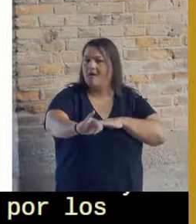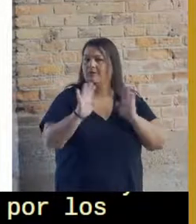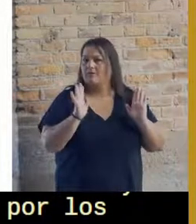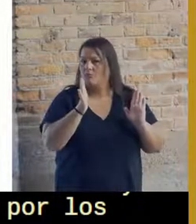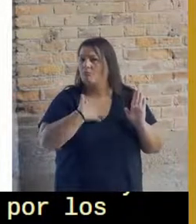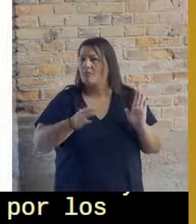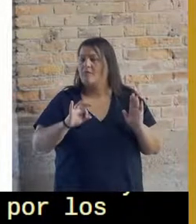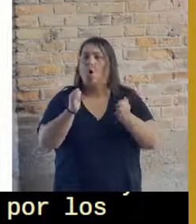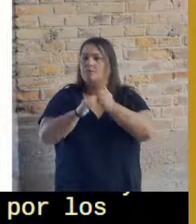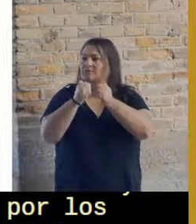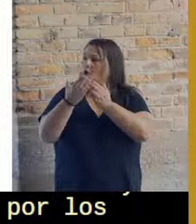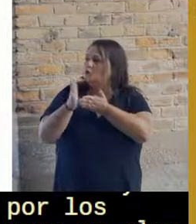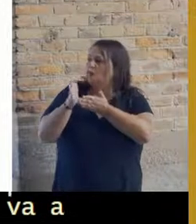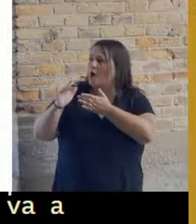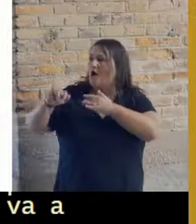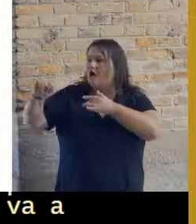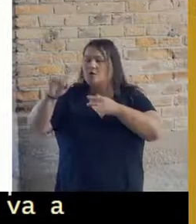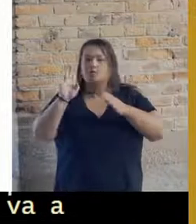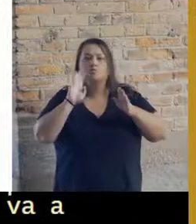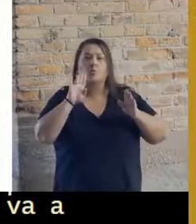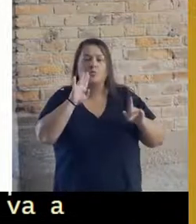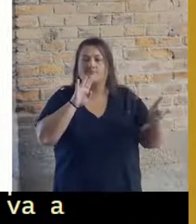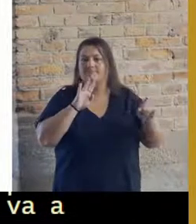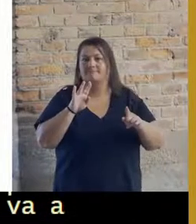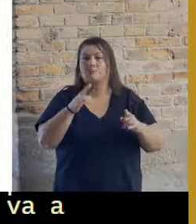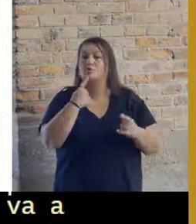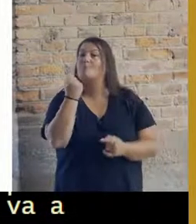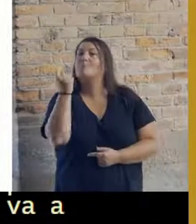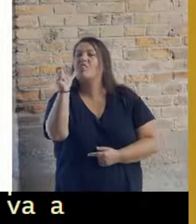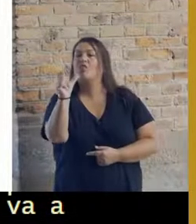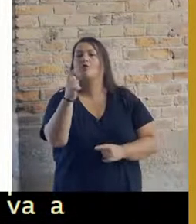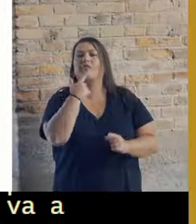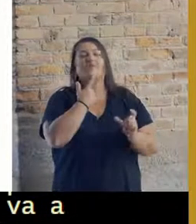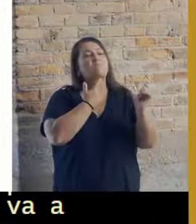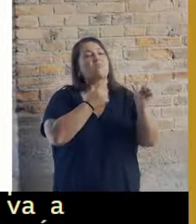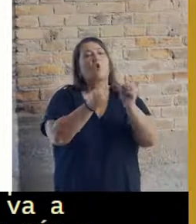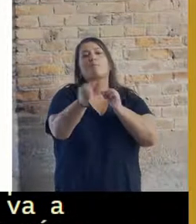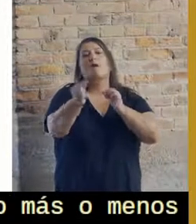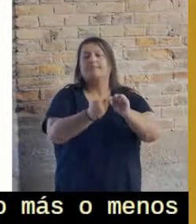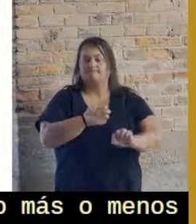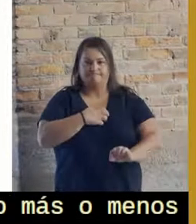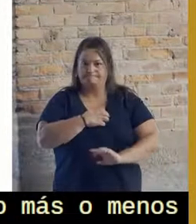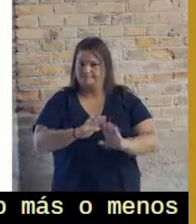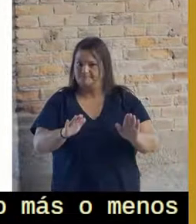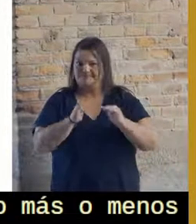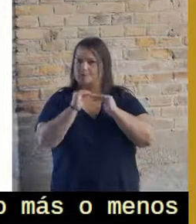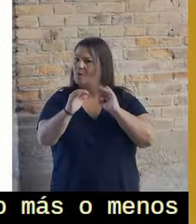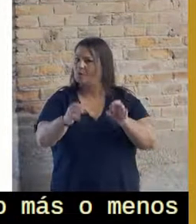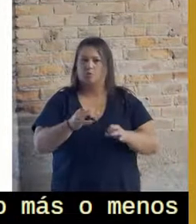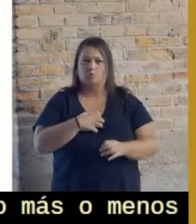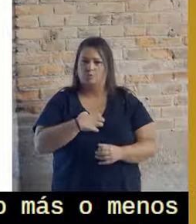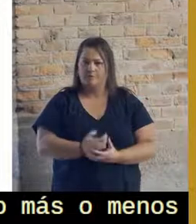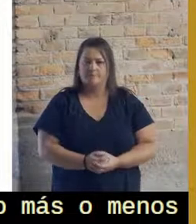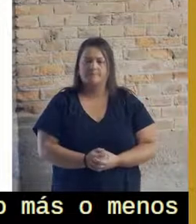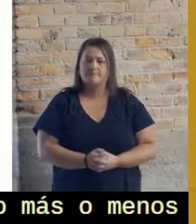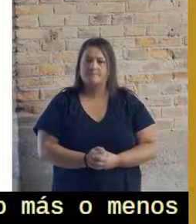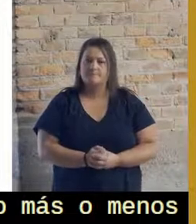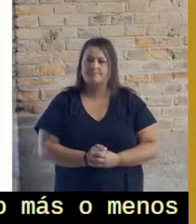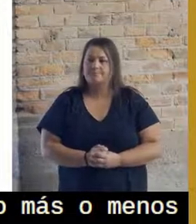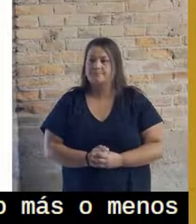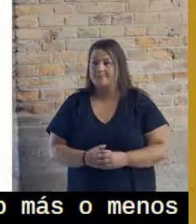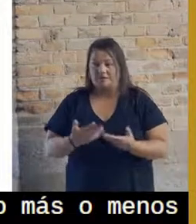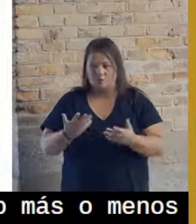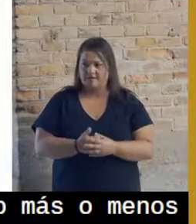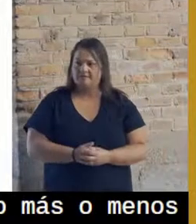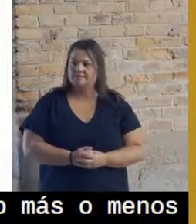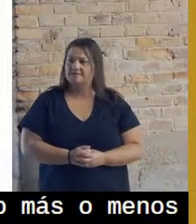el lugar en Sí donde se vaya implantar vale por eso no se puede decir un precio más o menos establecido de acuerdo Entonces